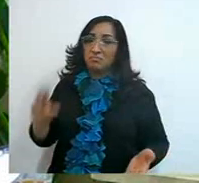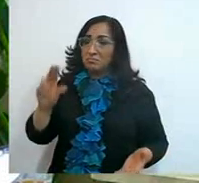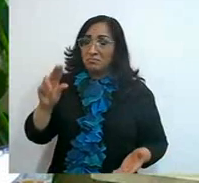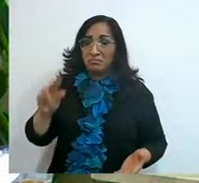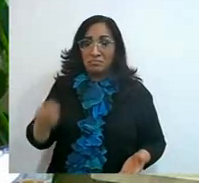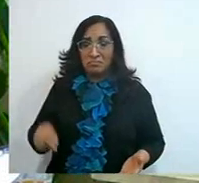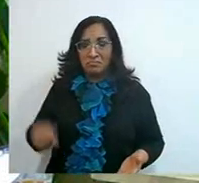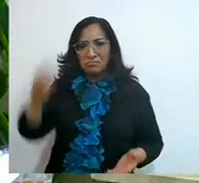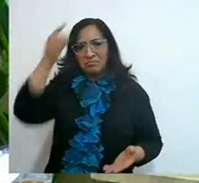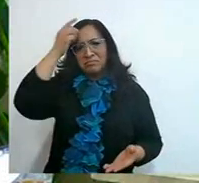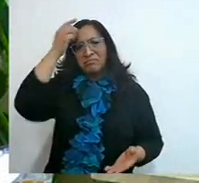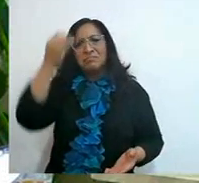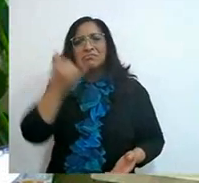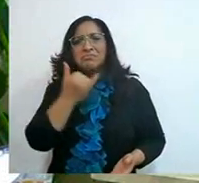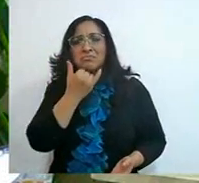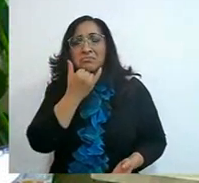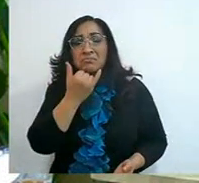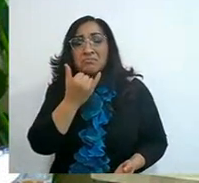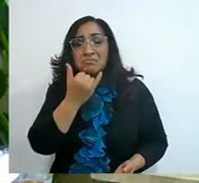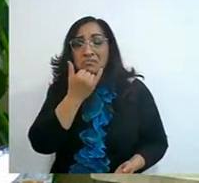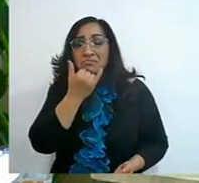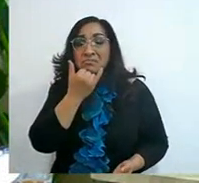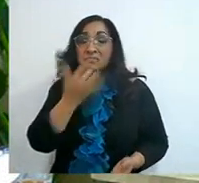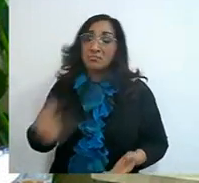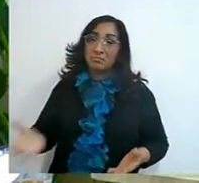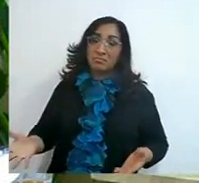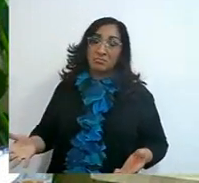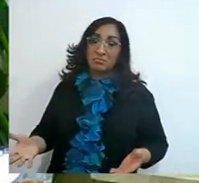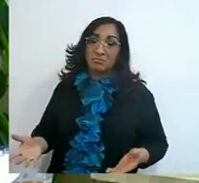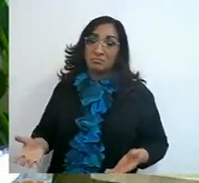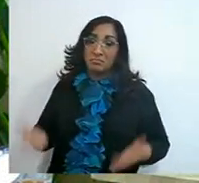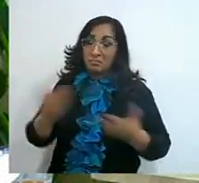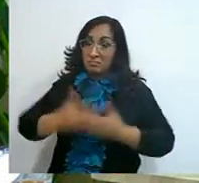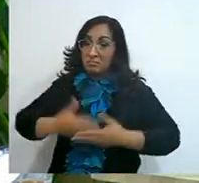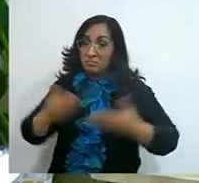No, Diosito te perdona, ya no es Dios, Diosito.